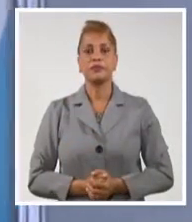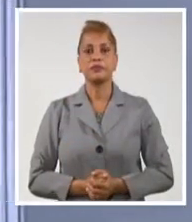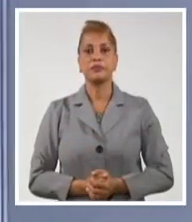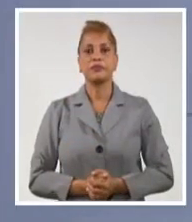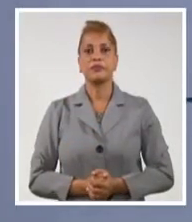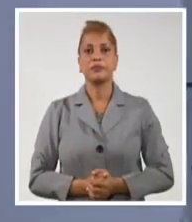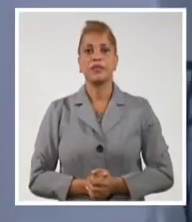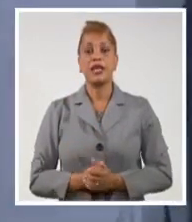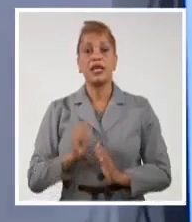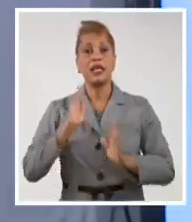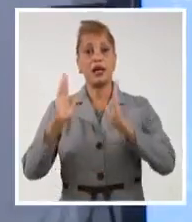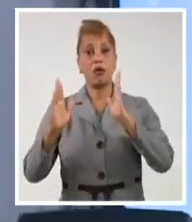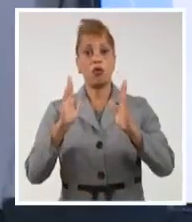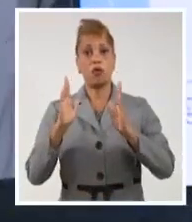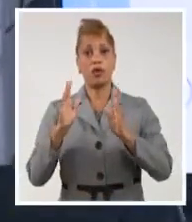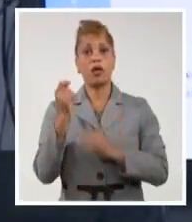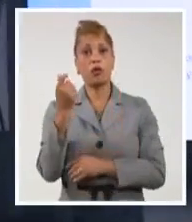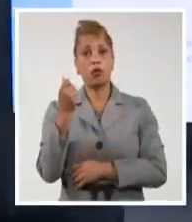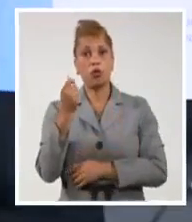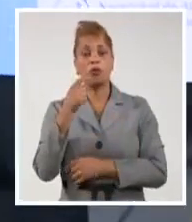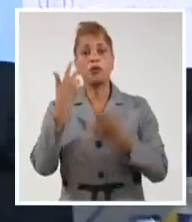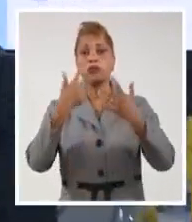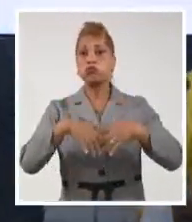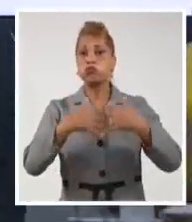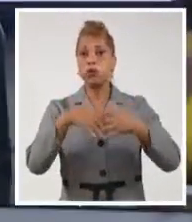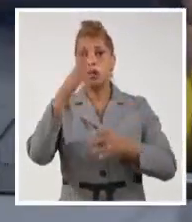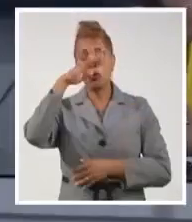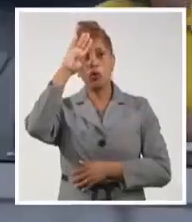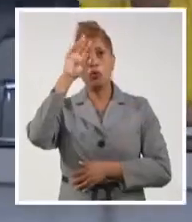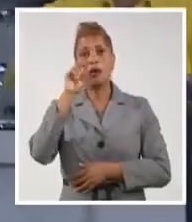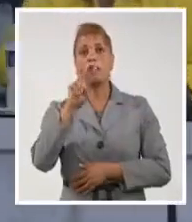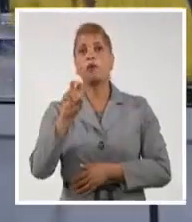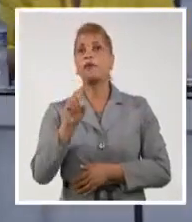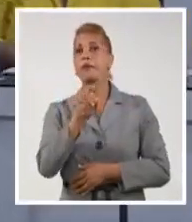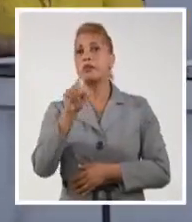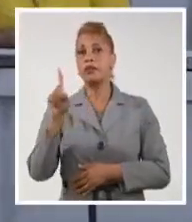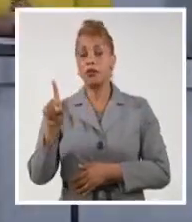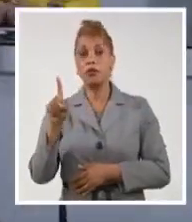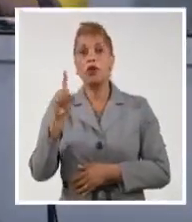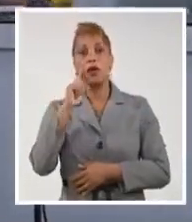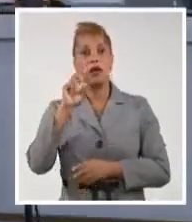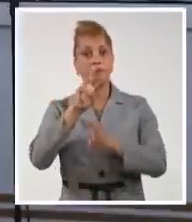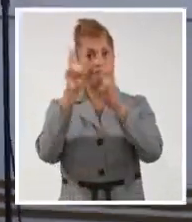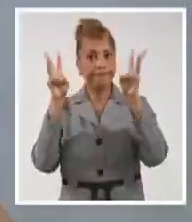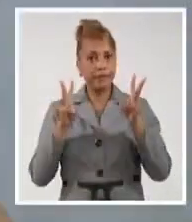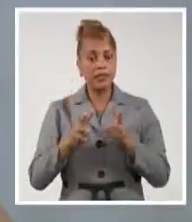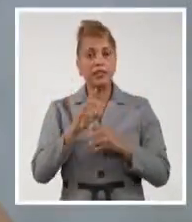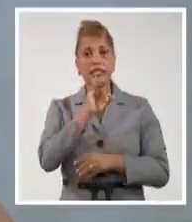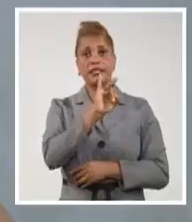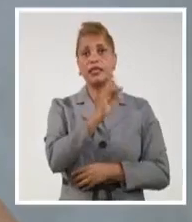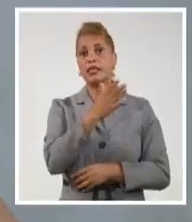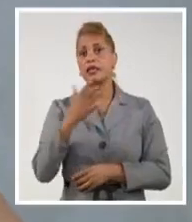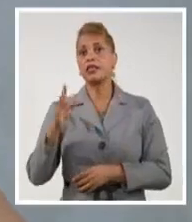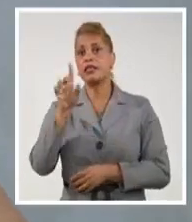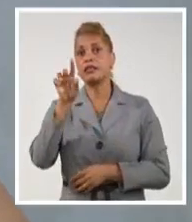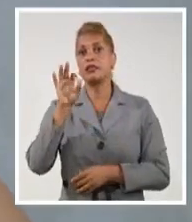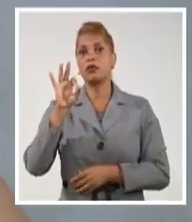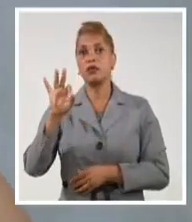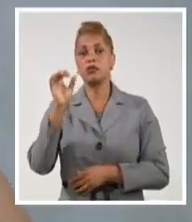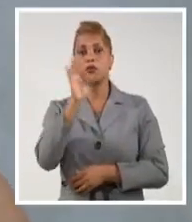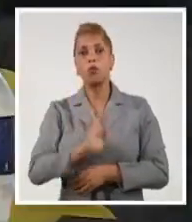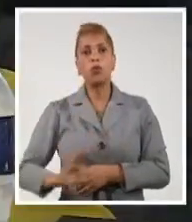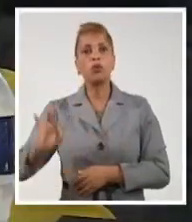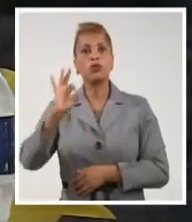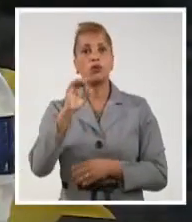En el marco de la Jornada Económica Productiva Cuba 2021, en su edición virtual del 7 al 28 de octubre, la directora general de